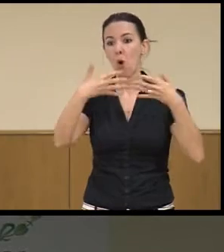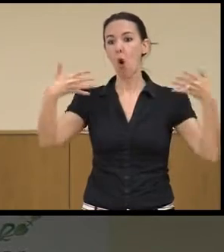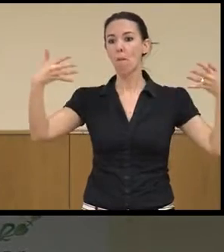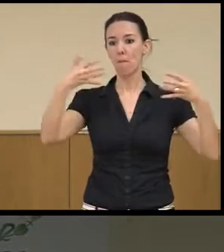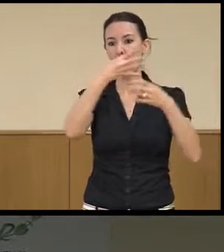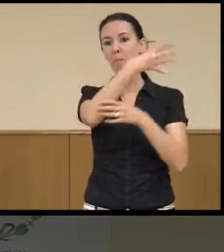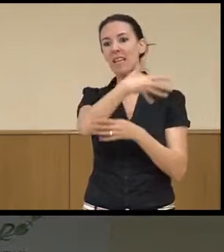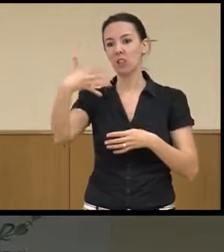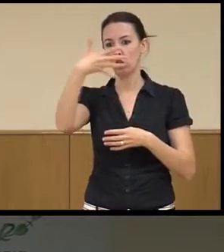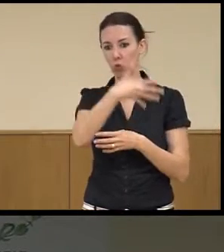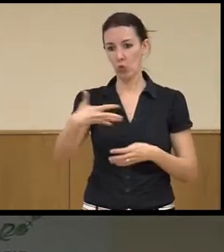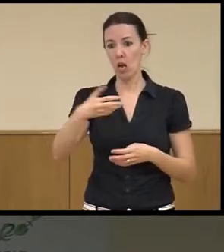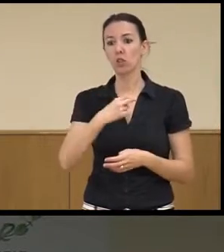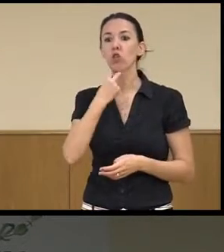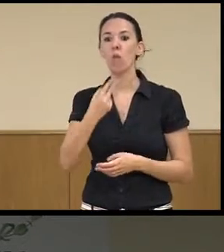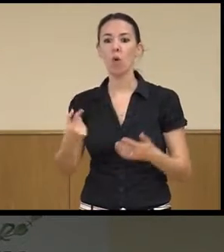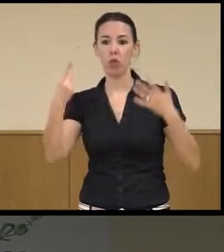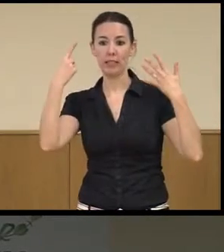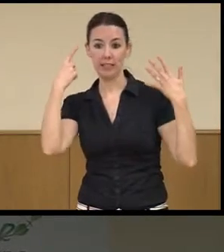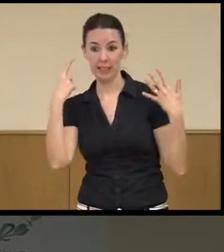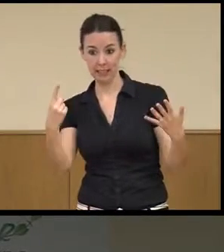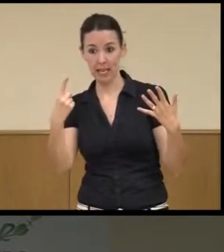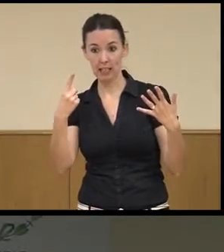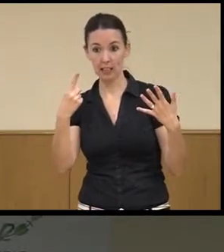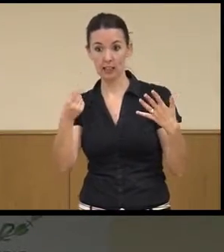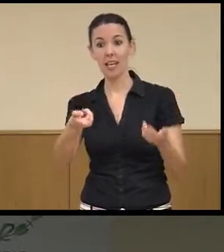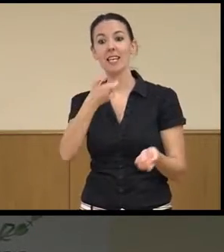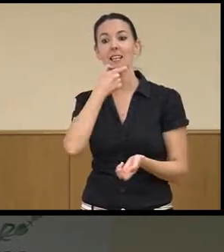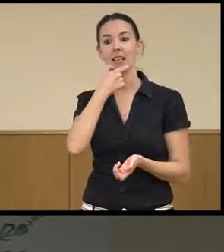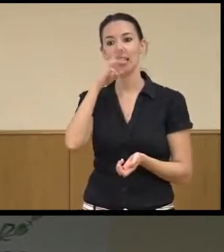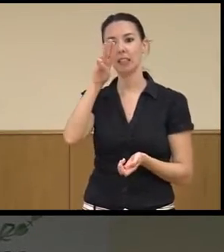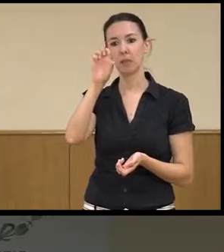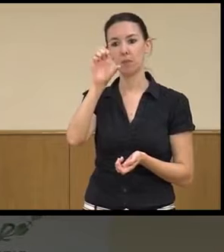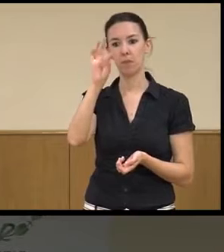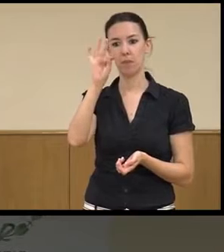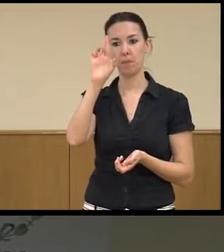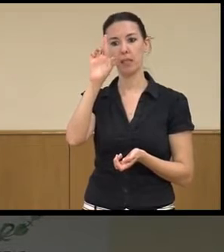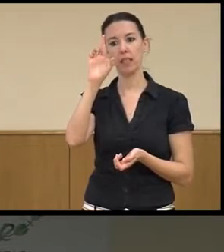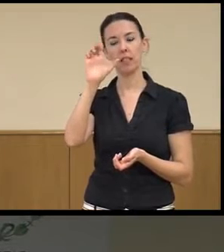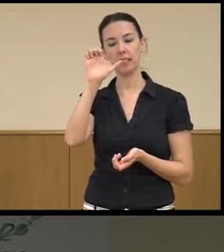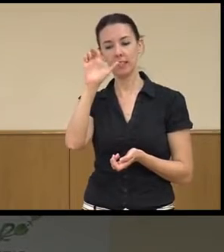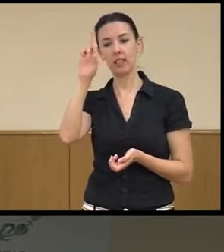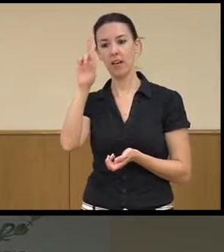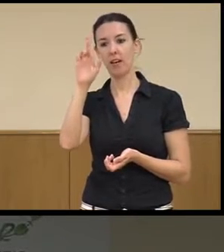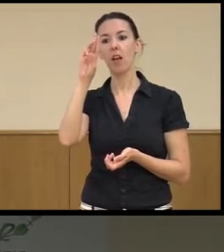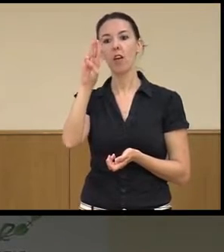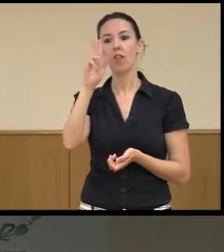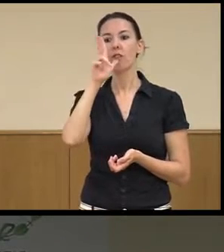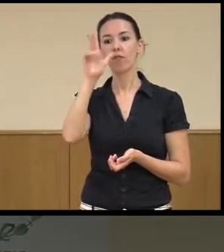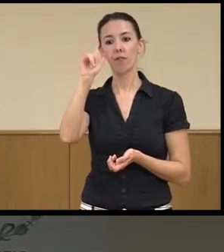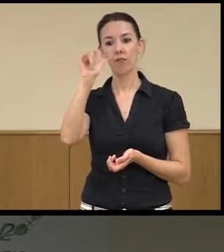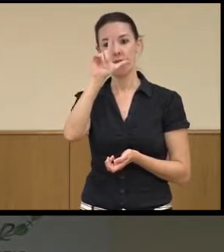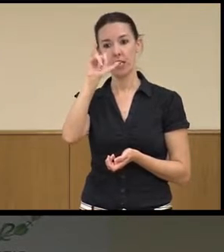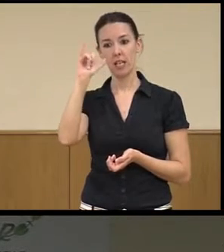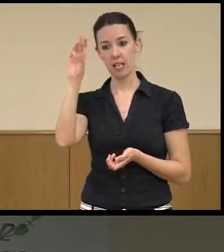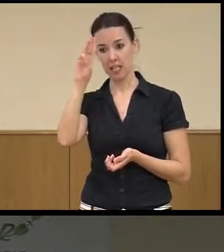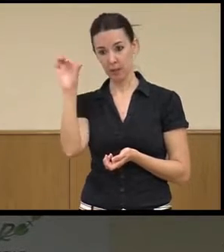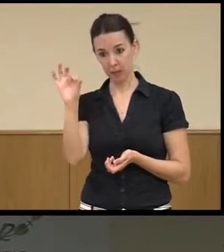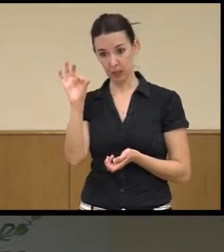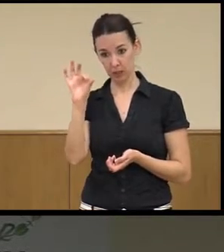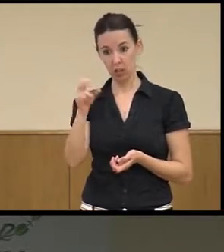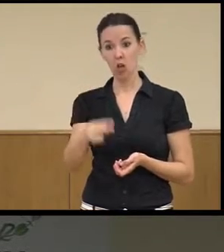los madrigales a seis voces de Peter Phillips, del inglés Peter Phillips, exiliado en los Países Bajos por católico, con los madrigales a